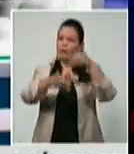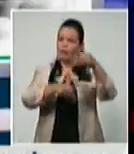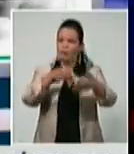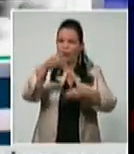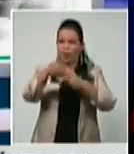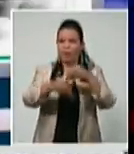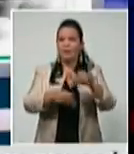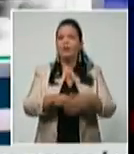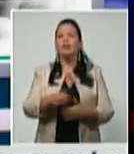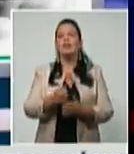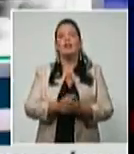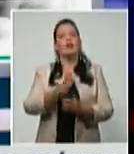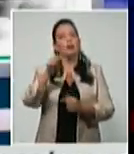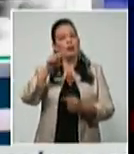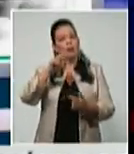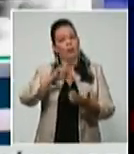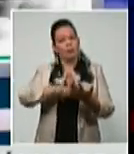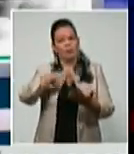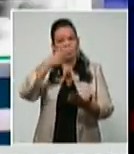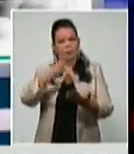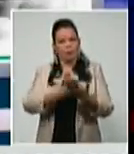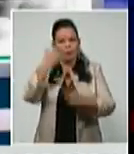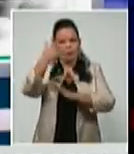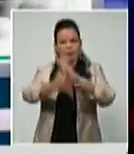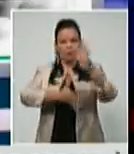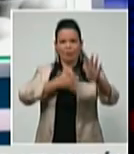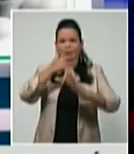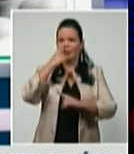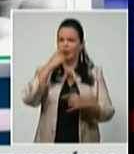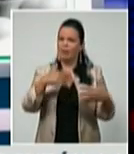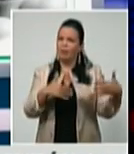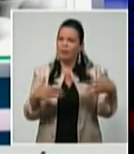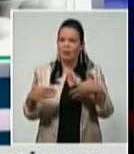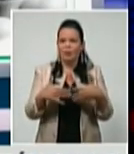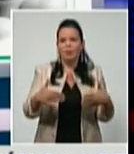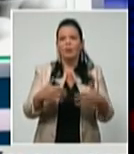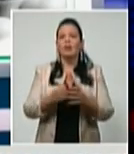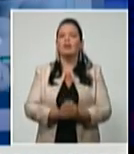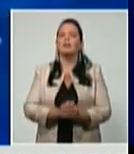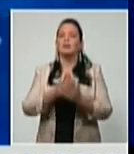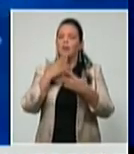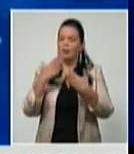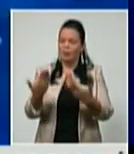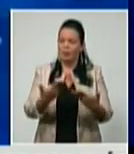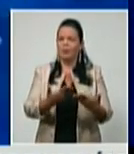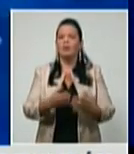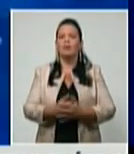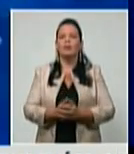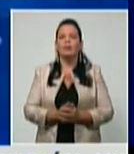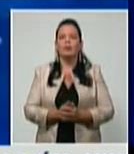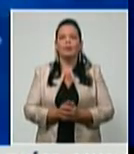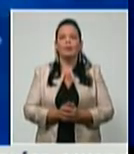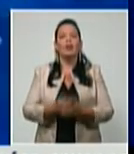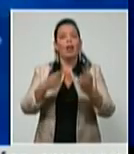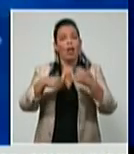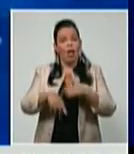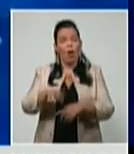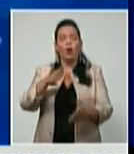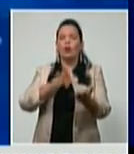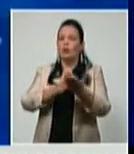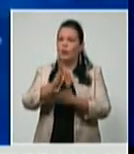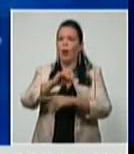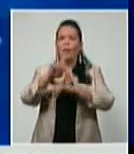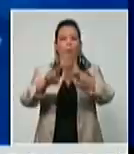la intérprete de lengua de señas, Yailin Rodríguez. Bienvenida. Y ahora sí, doctor, pasamos a la ronda de preguntas. De